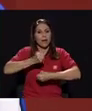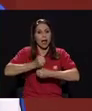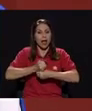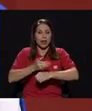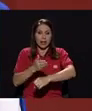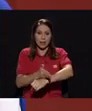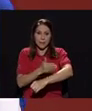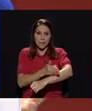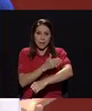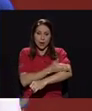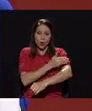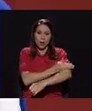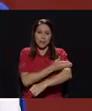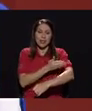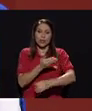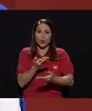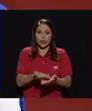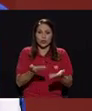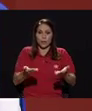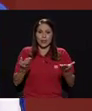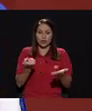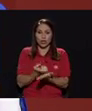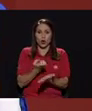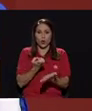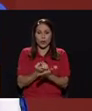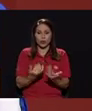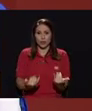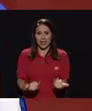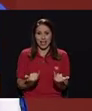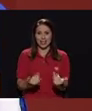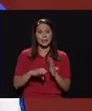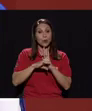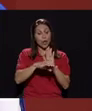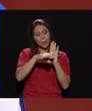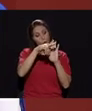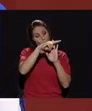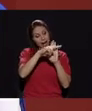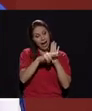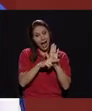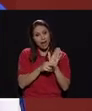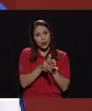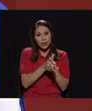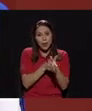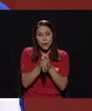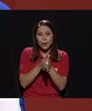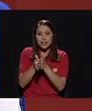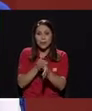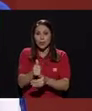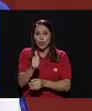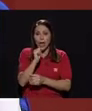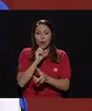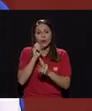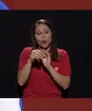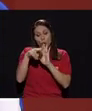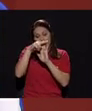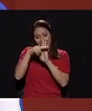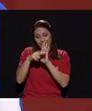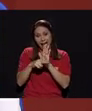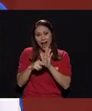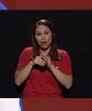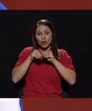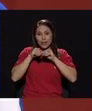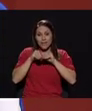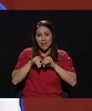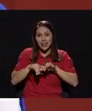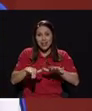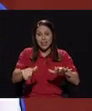de los instrumentos económicos vigentes, como es el canon de aprovechamiento de aguas o el canon de vertidos, y poder a